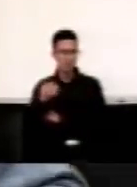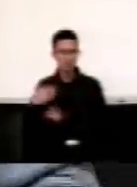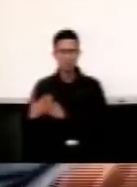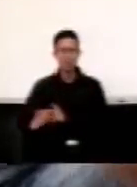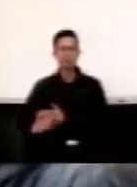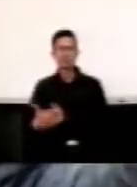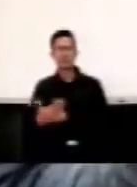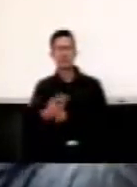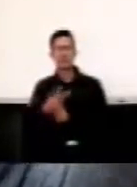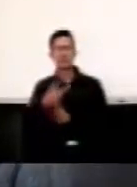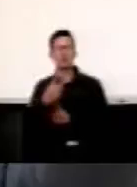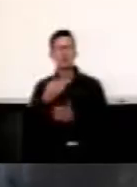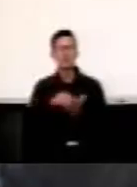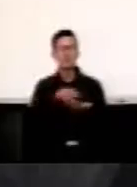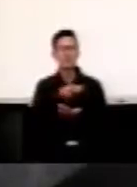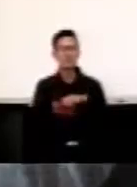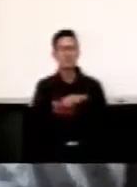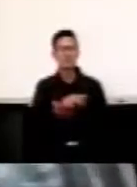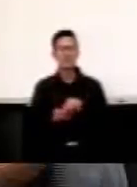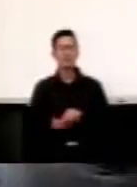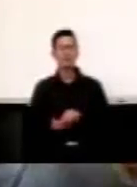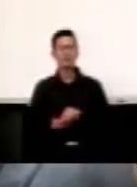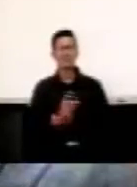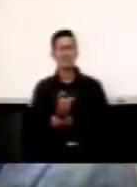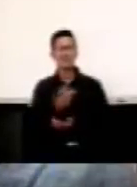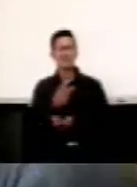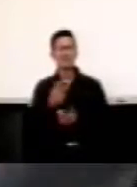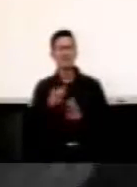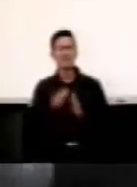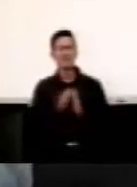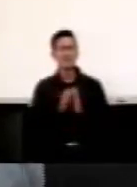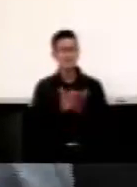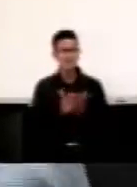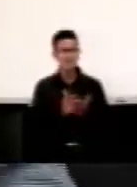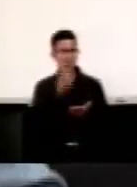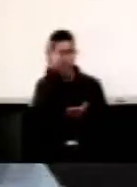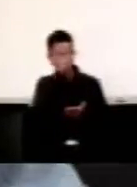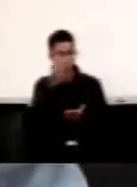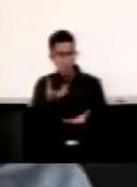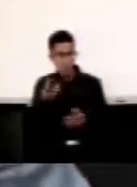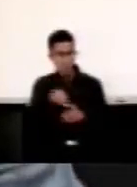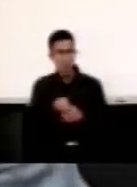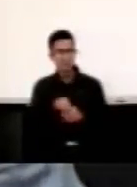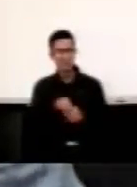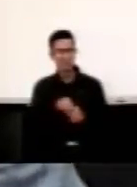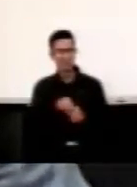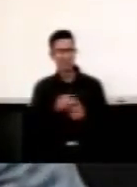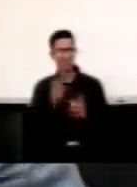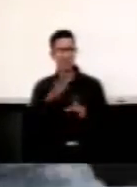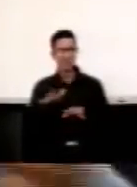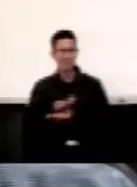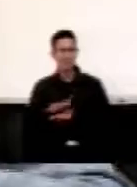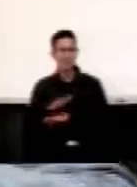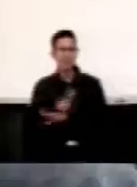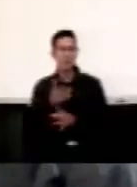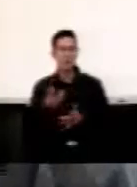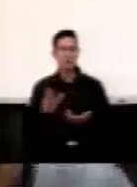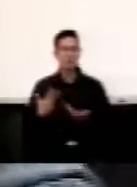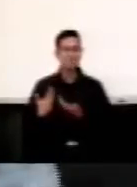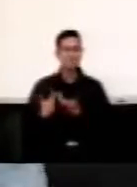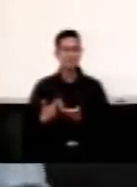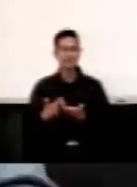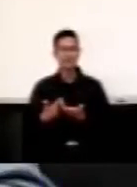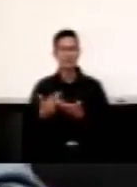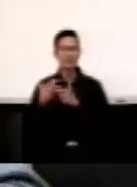en ese sentido, es un libro no coyuntural, es una obra que recorre muchos, varios procesos electorales,